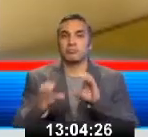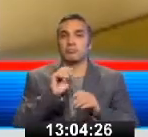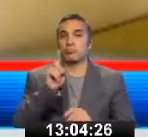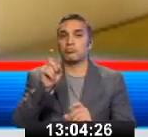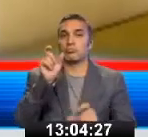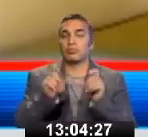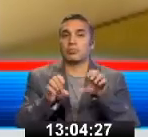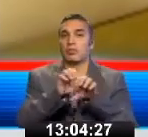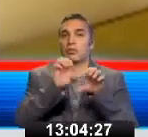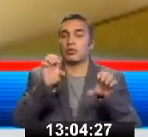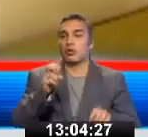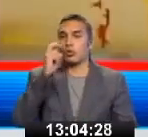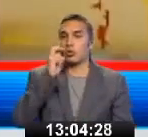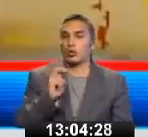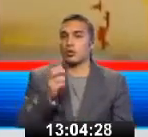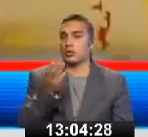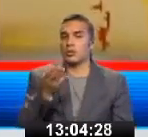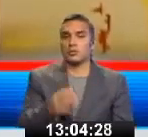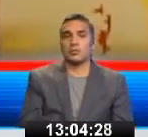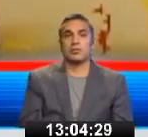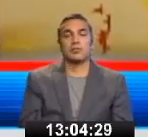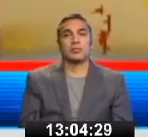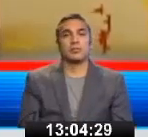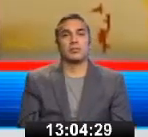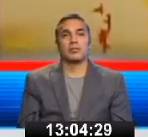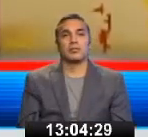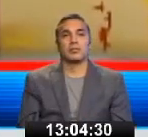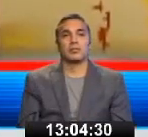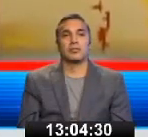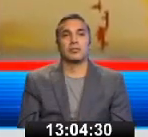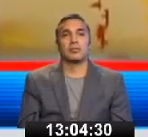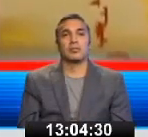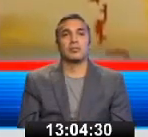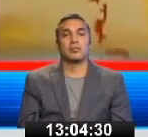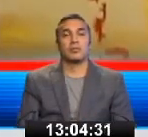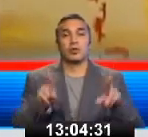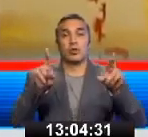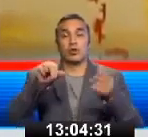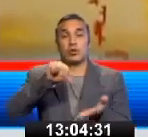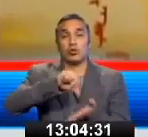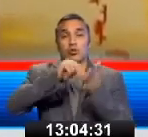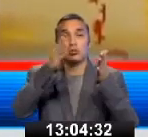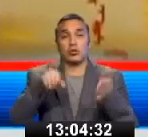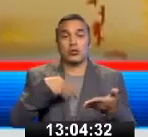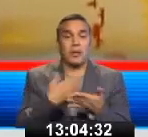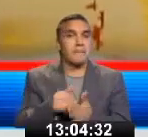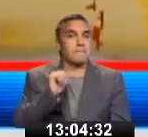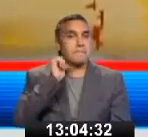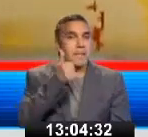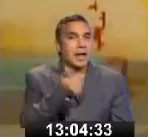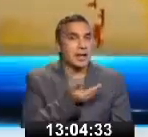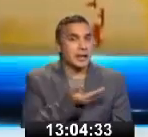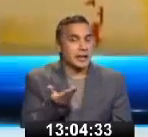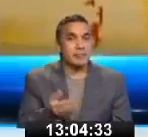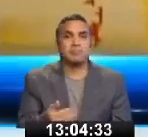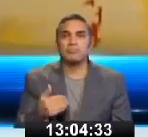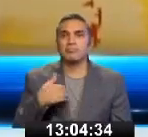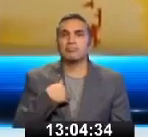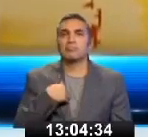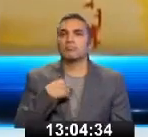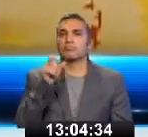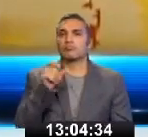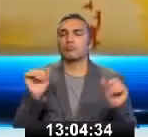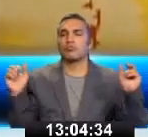uno de sus empresarios turísticos. Y esperamos que la ciudadanía, pues los clientes vengan mañana y tengamos un